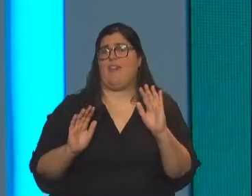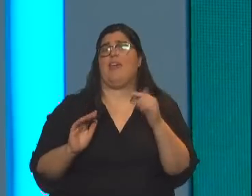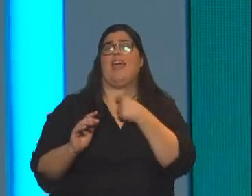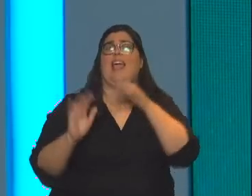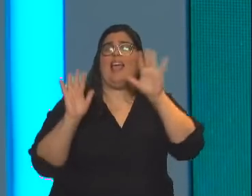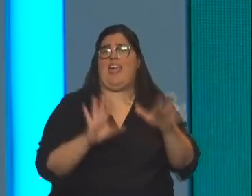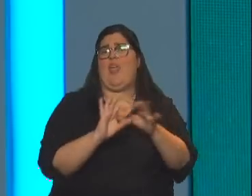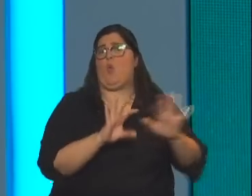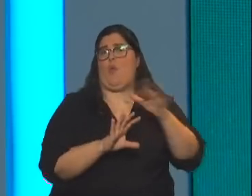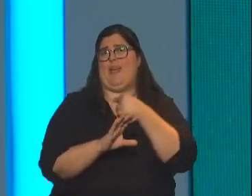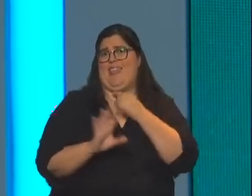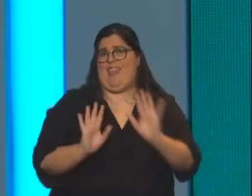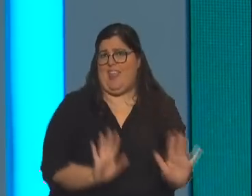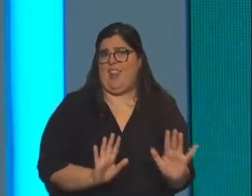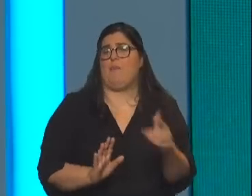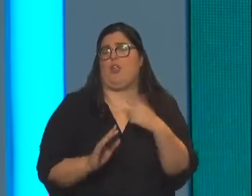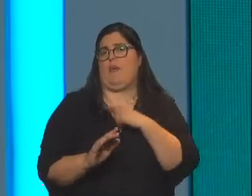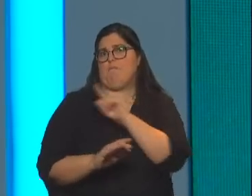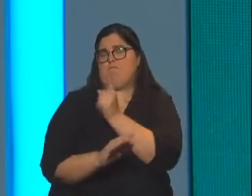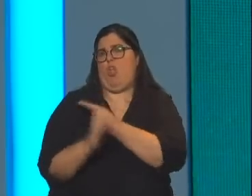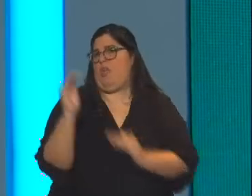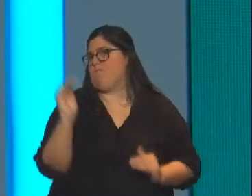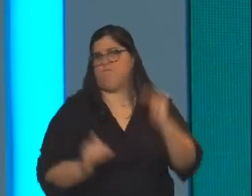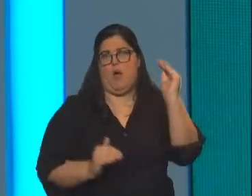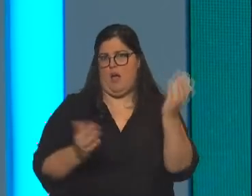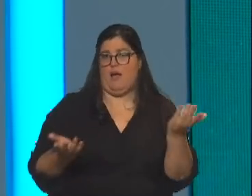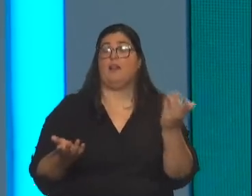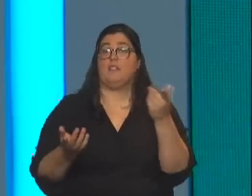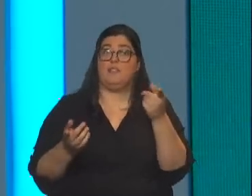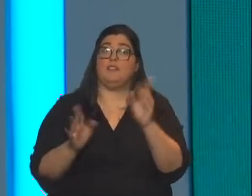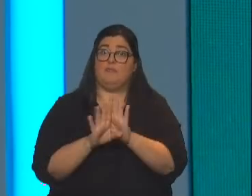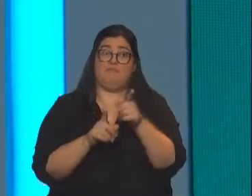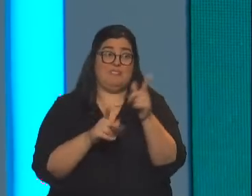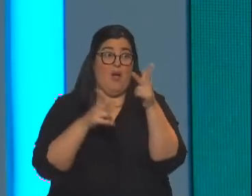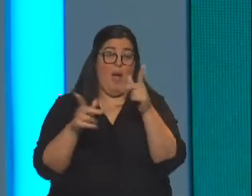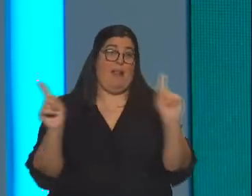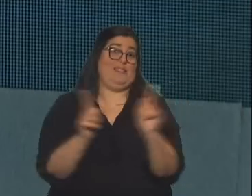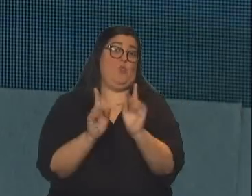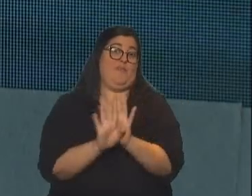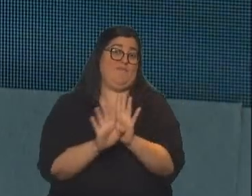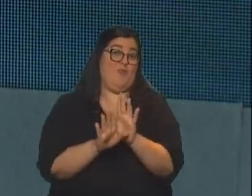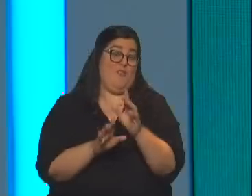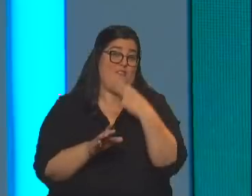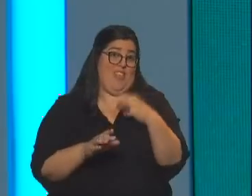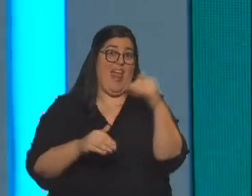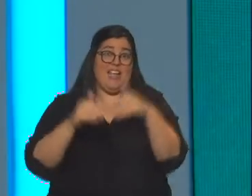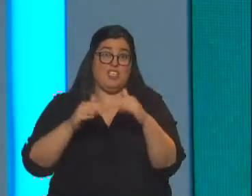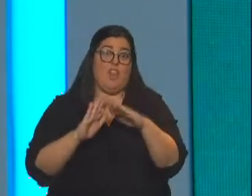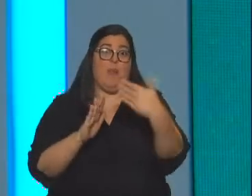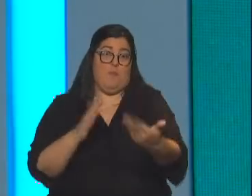claro. Es una síntesis de lo que está pasando, ¿no? De lo que podría llegar a pasar después de esta elección, después de estos resultados. Sí, en un contexto en el cual